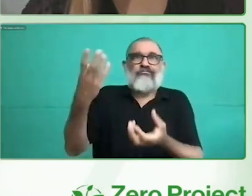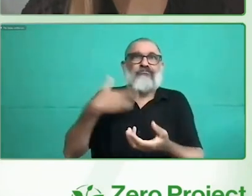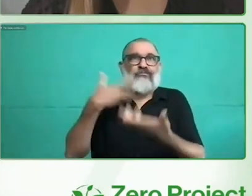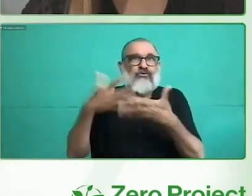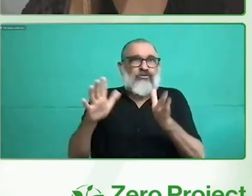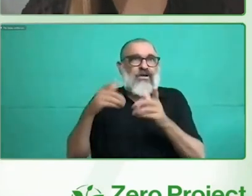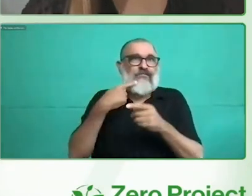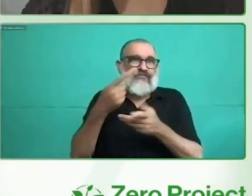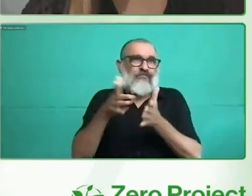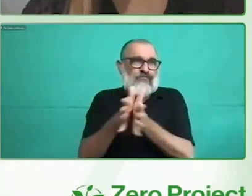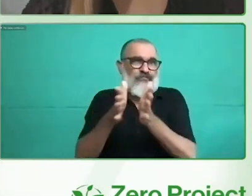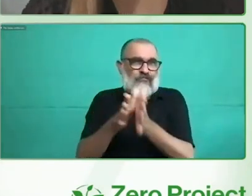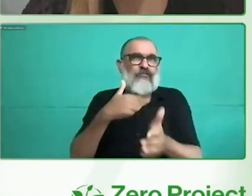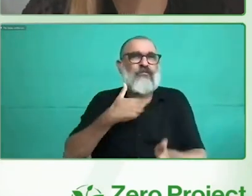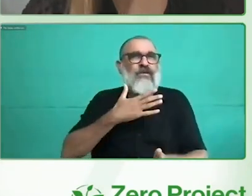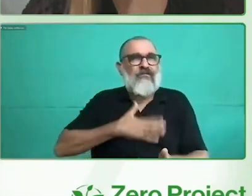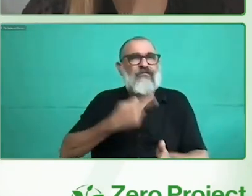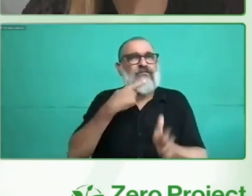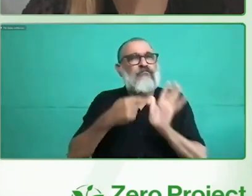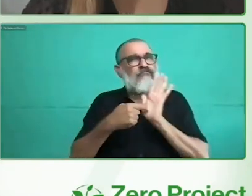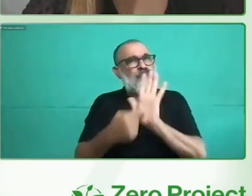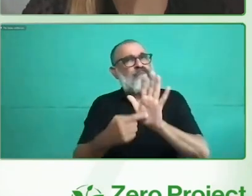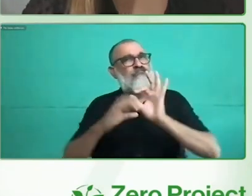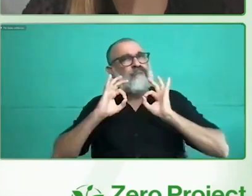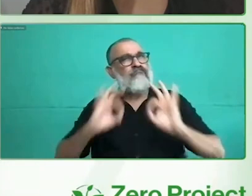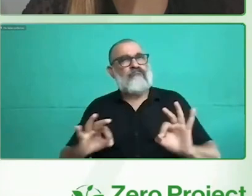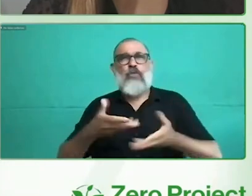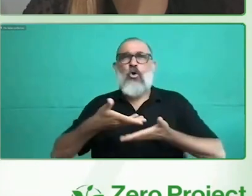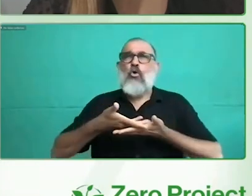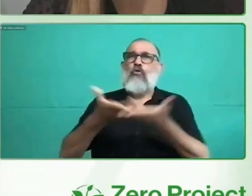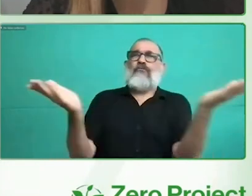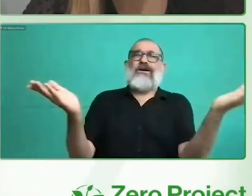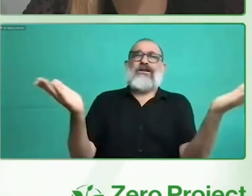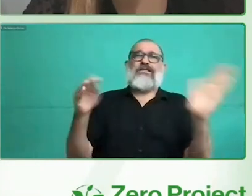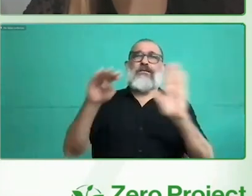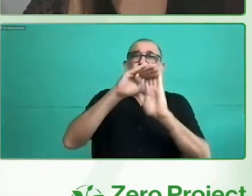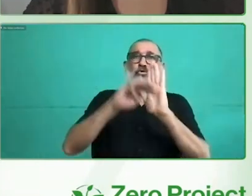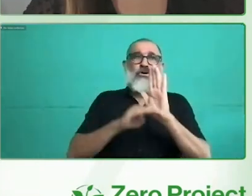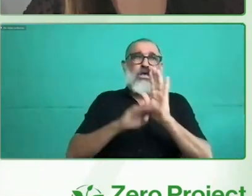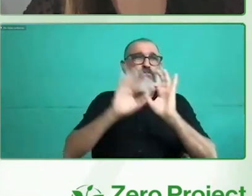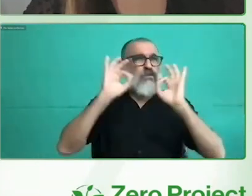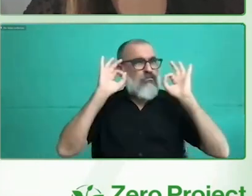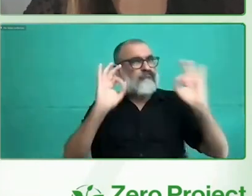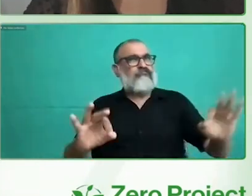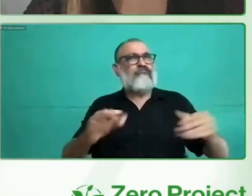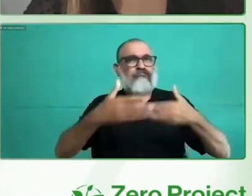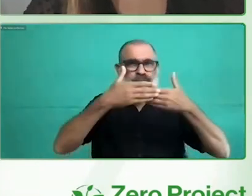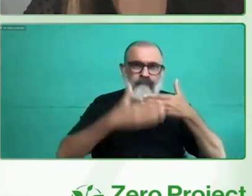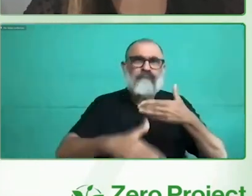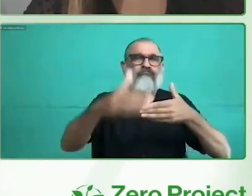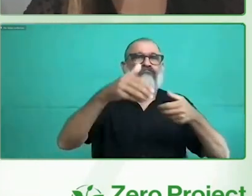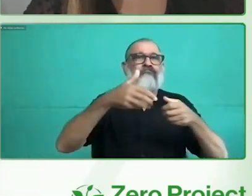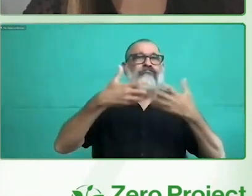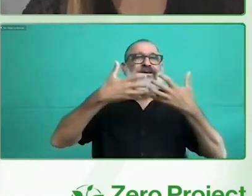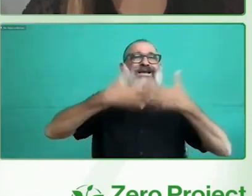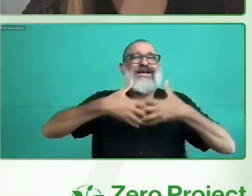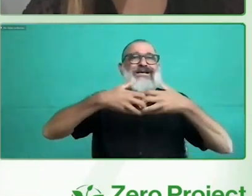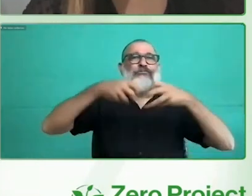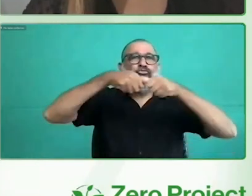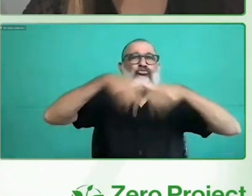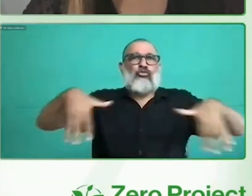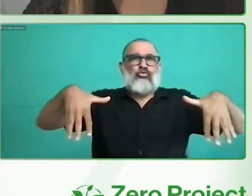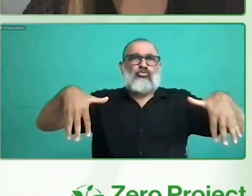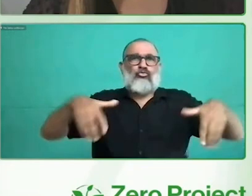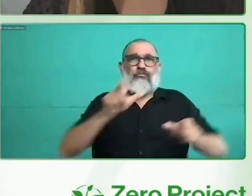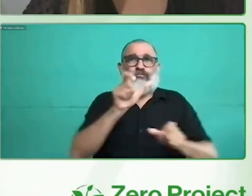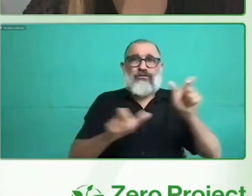mundial, presenta una realidad económica más precaria que la de las personas sin discapacidad. Y